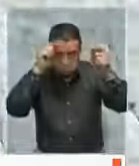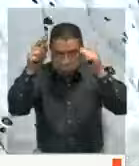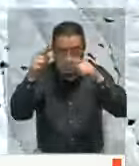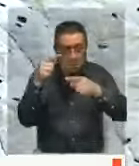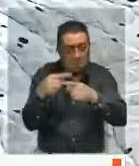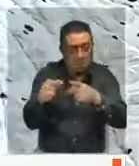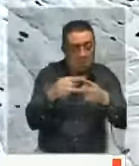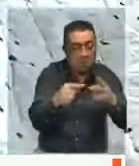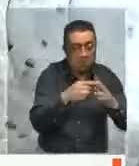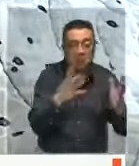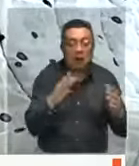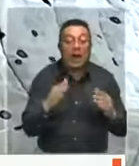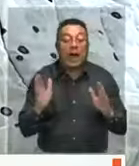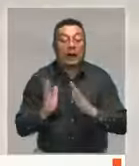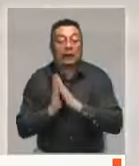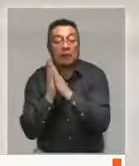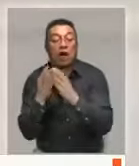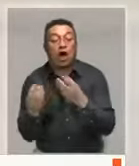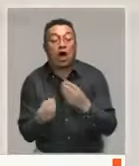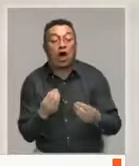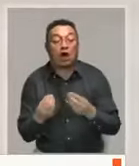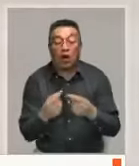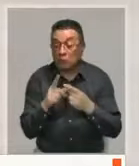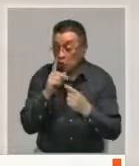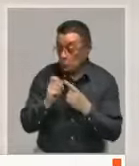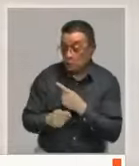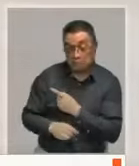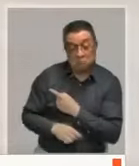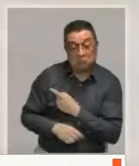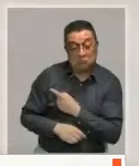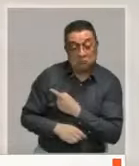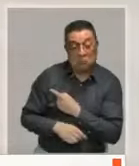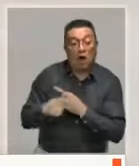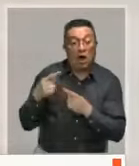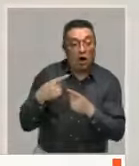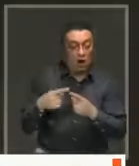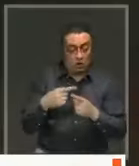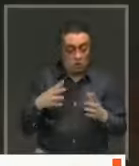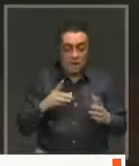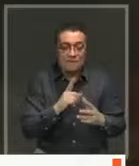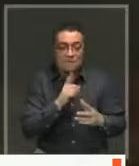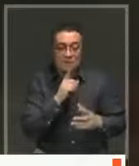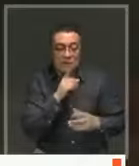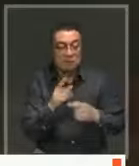refrescar nuestra cama, unas artesanales como estas y otras más elaboradas, así.